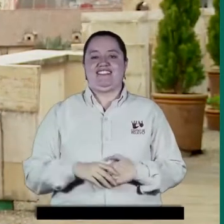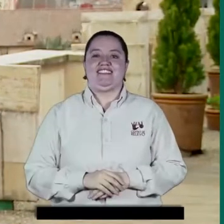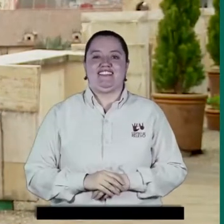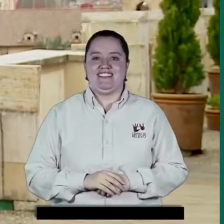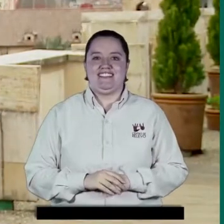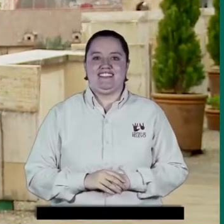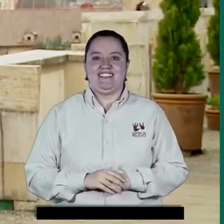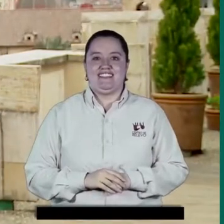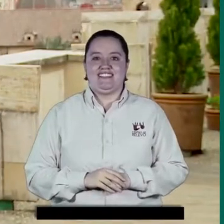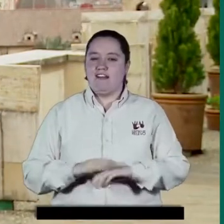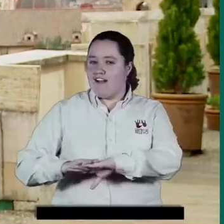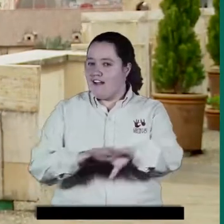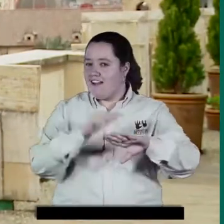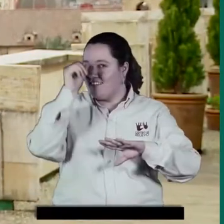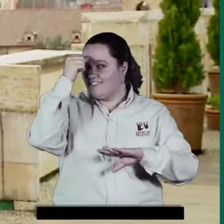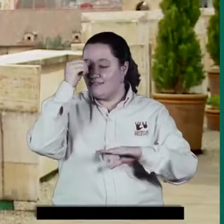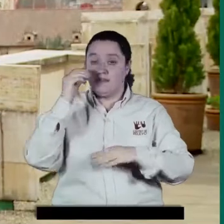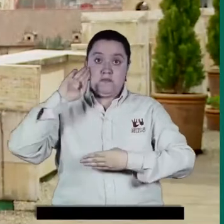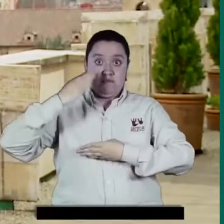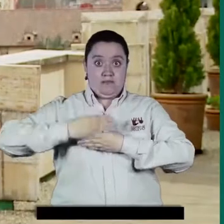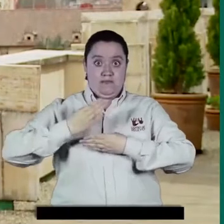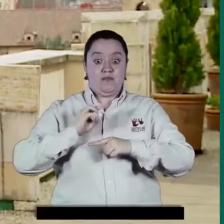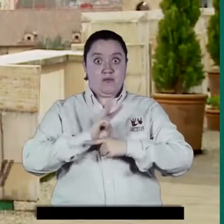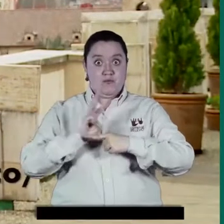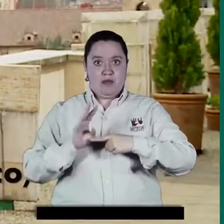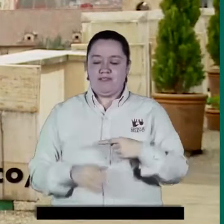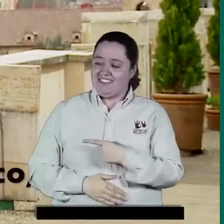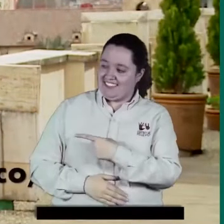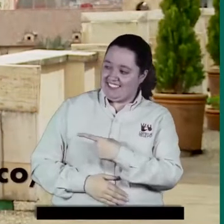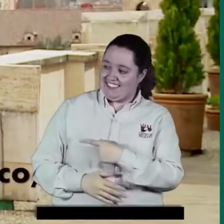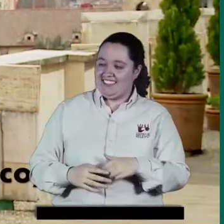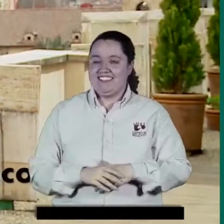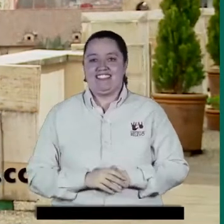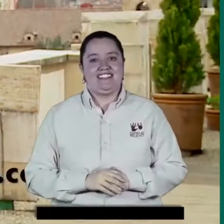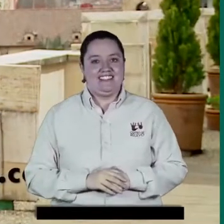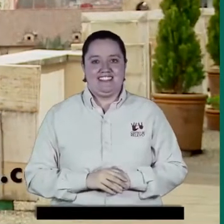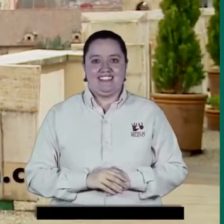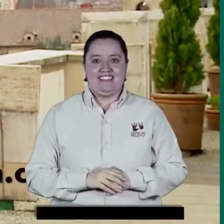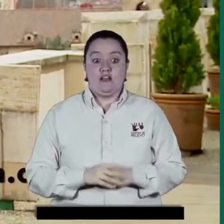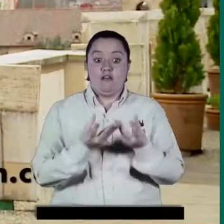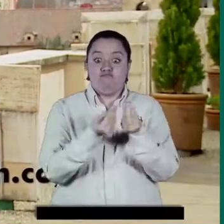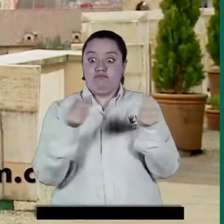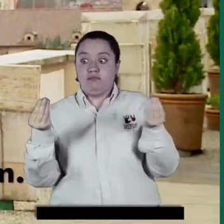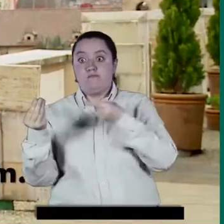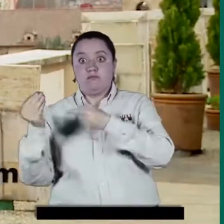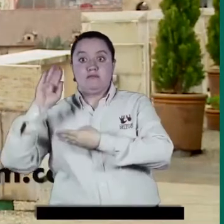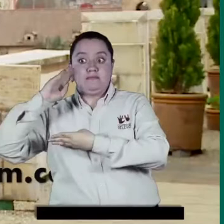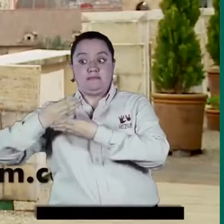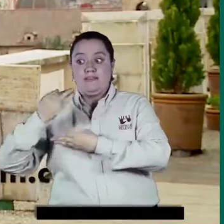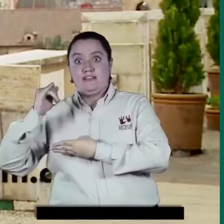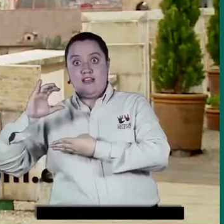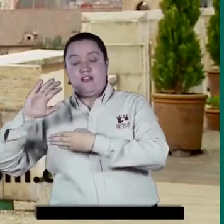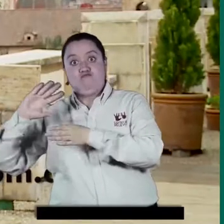maravillosa convocatoria le recuerdo que smart films tiene esta página web y adicionalmente en nuestra categoría